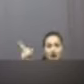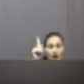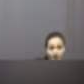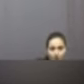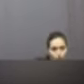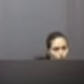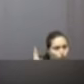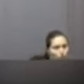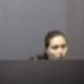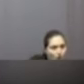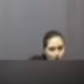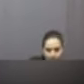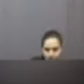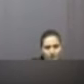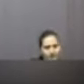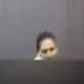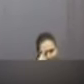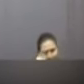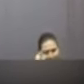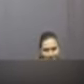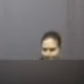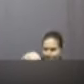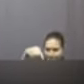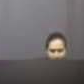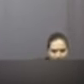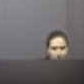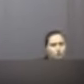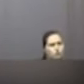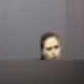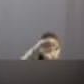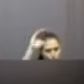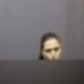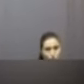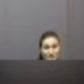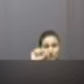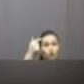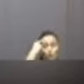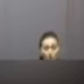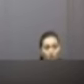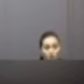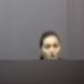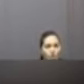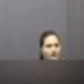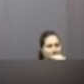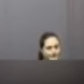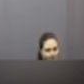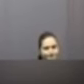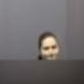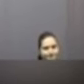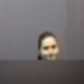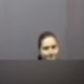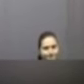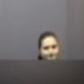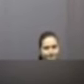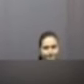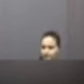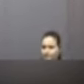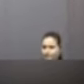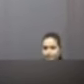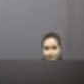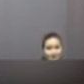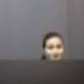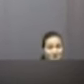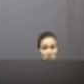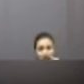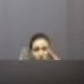espacio para ir mejorándola ir escuchando porque al principio se dieron